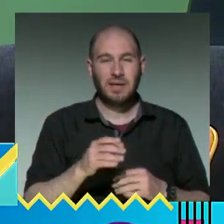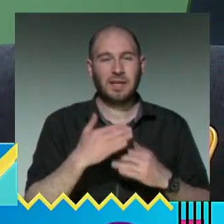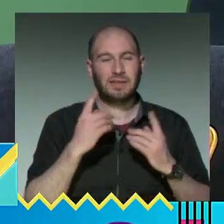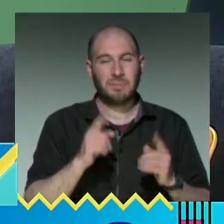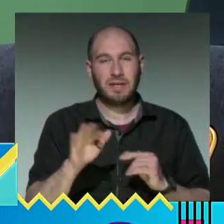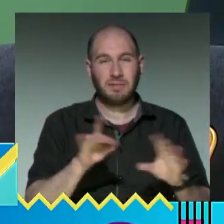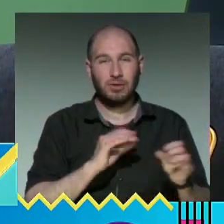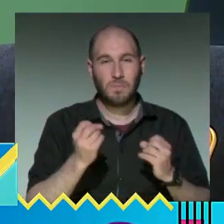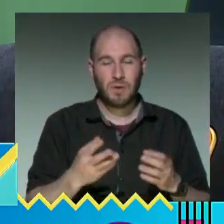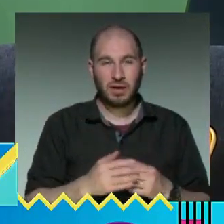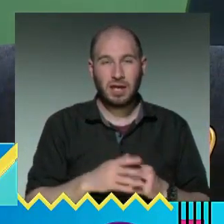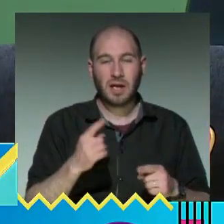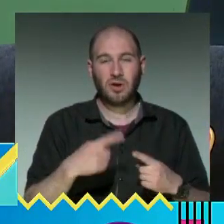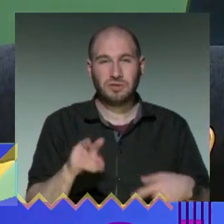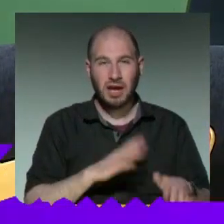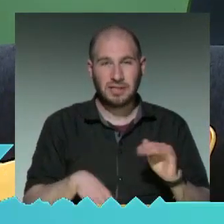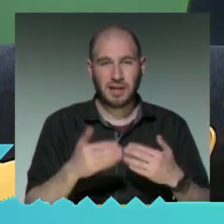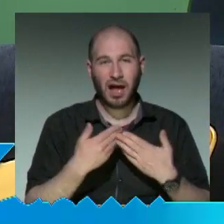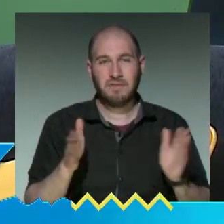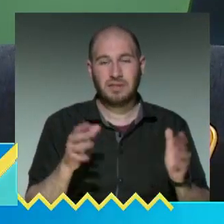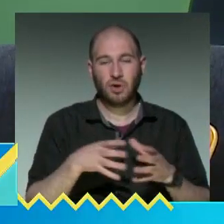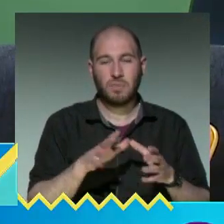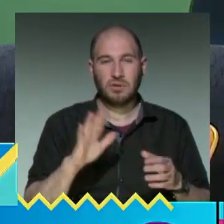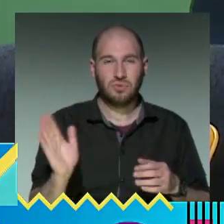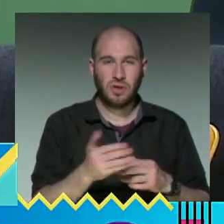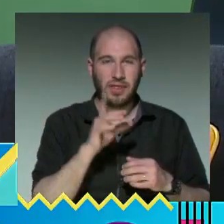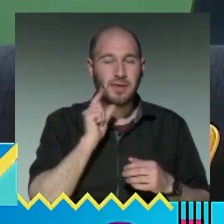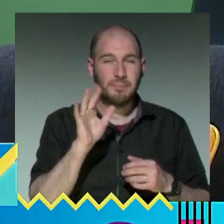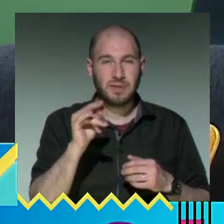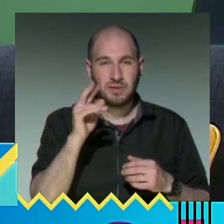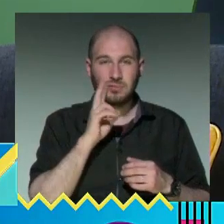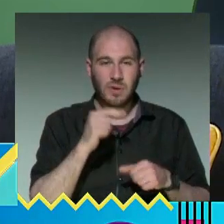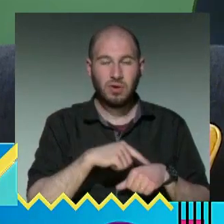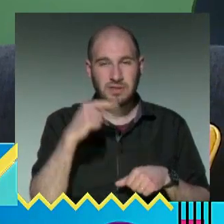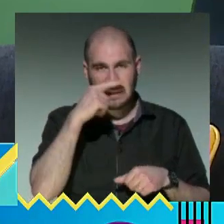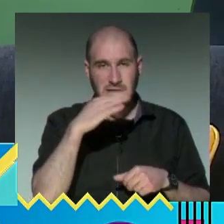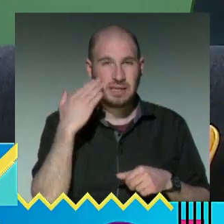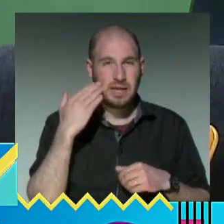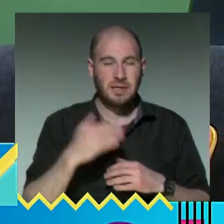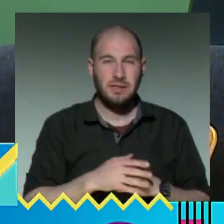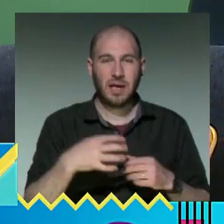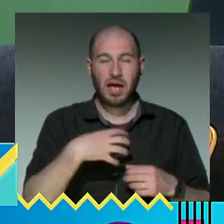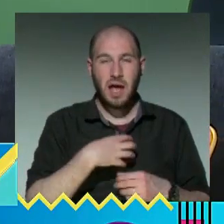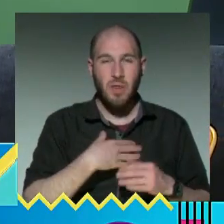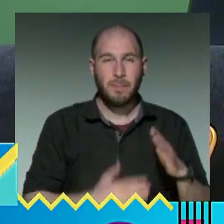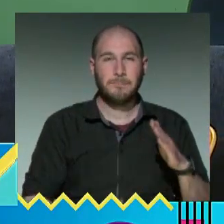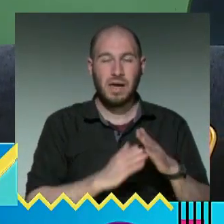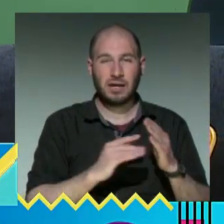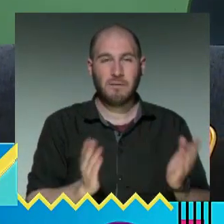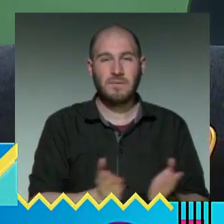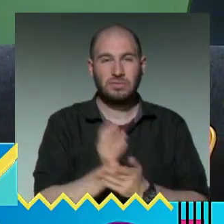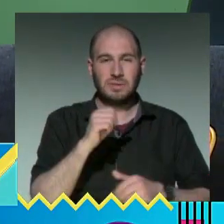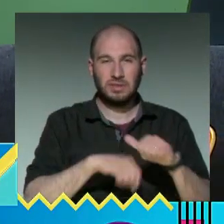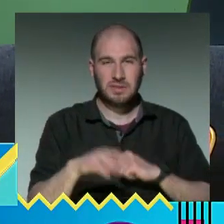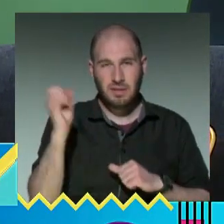la invitación porque se va a hacer una actividad abierta a toda la comunidad este miércoles 19 a las 19 horas en el aula magna de la Facultad